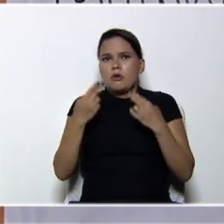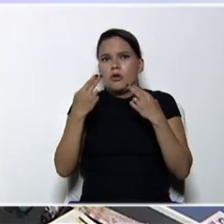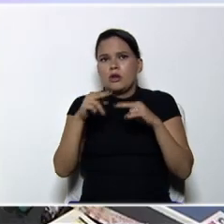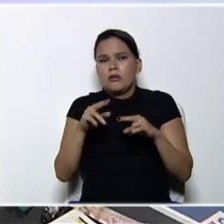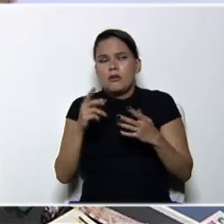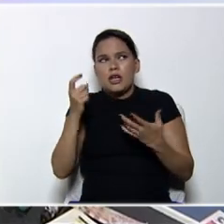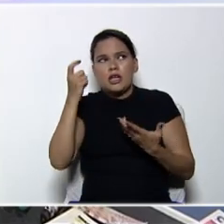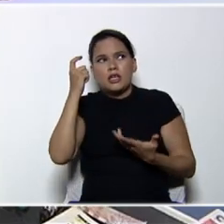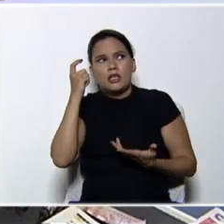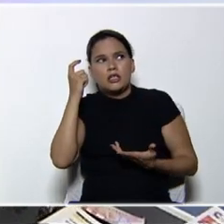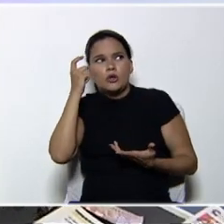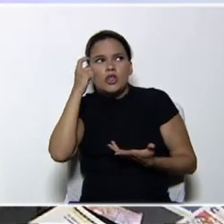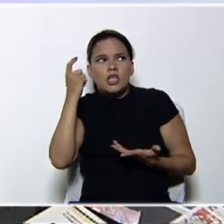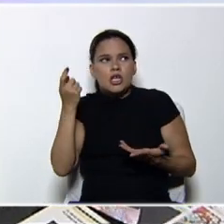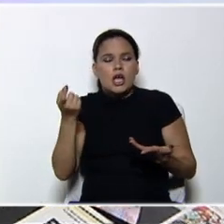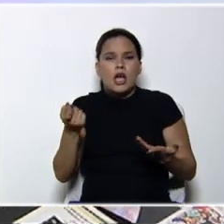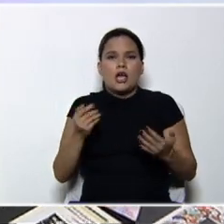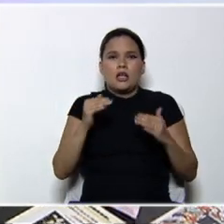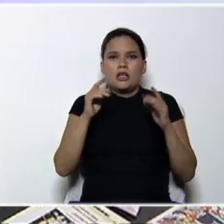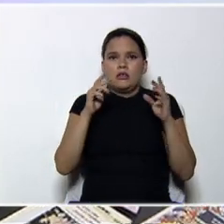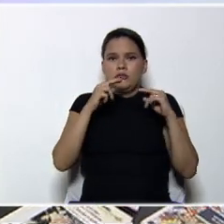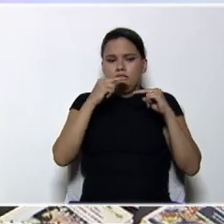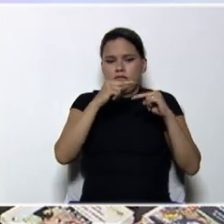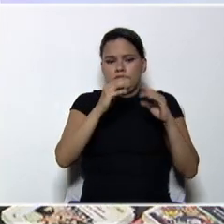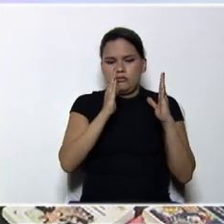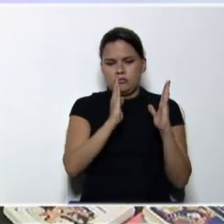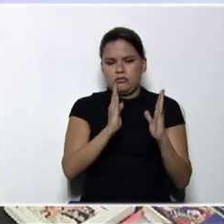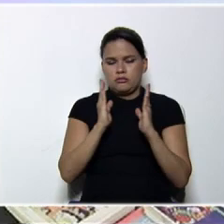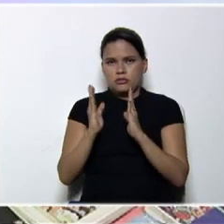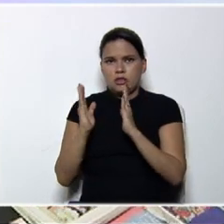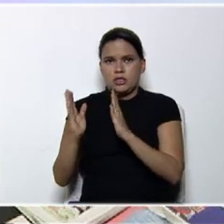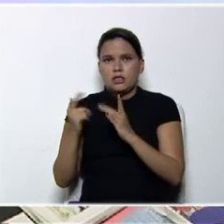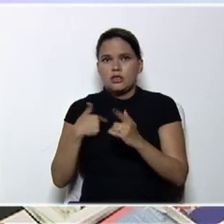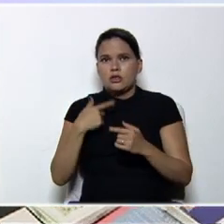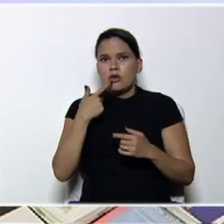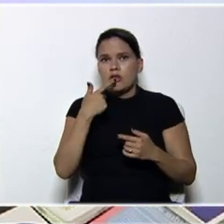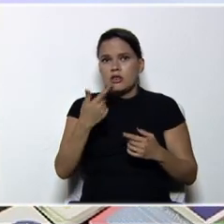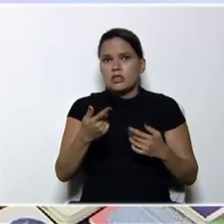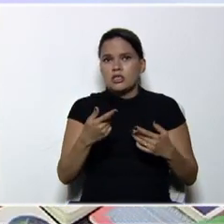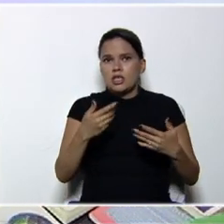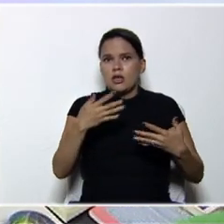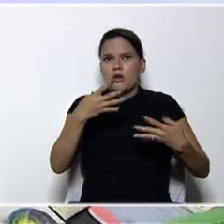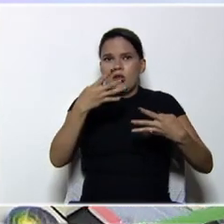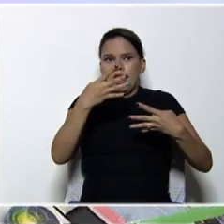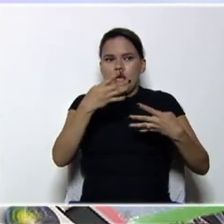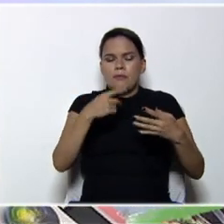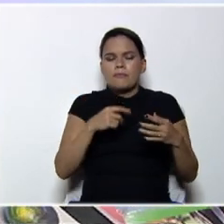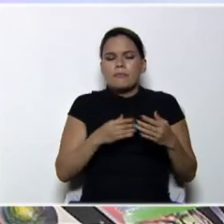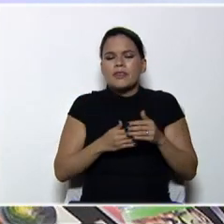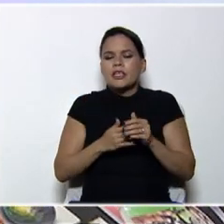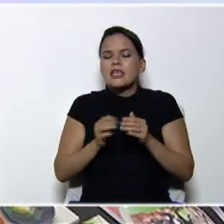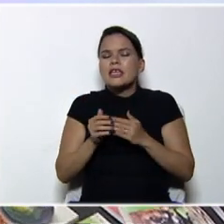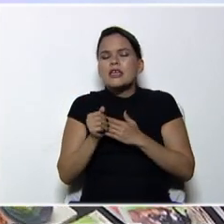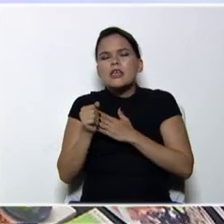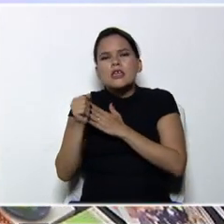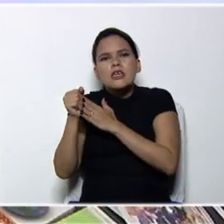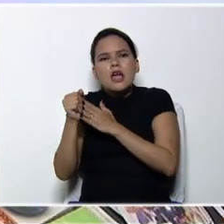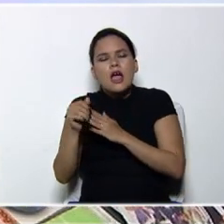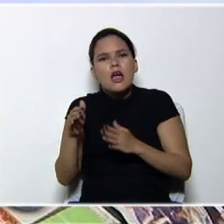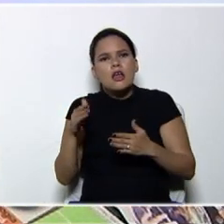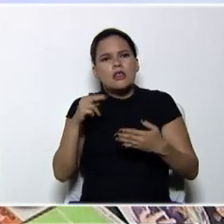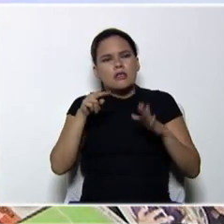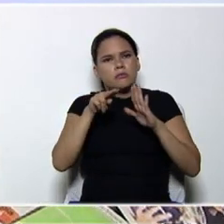fechas, la duración, la fase, y esto de alguna manera nos da un cronograma, una guía de pasos que nos va a permitir entonces a